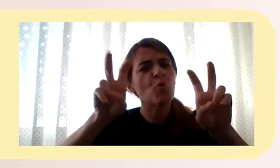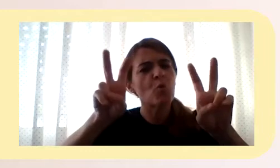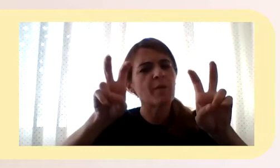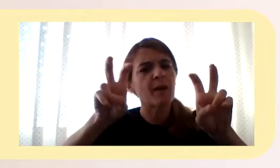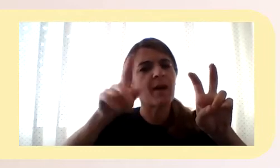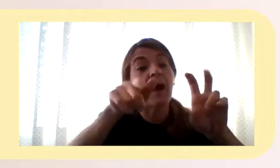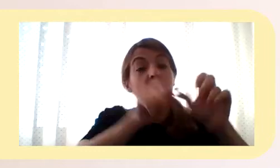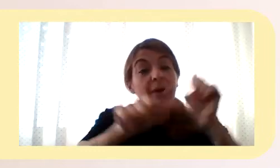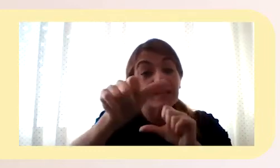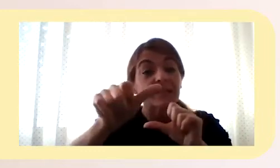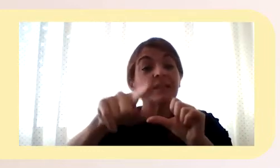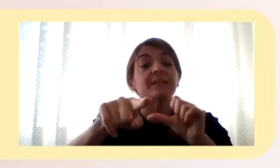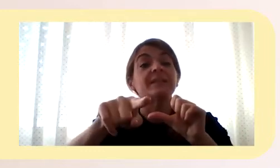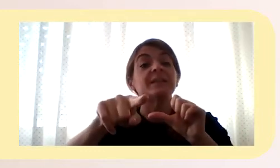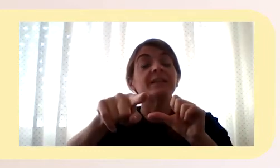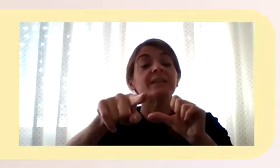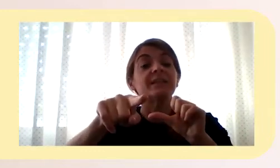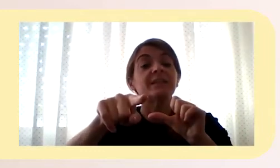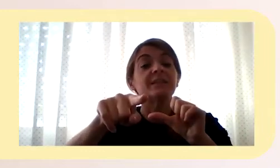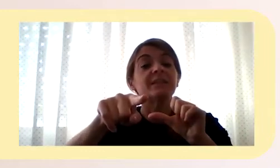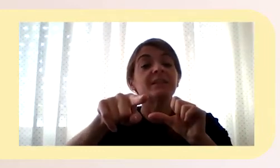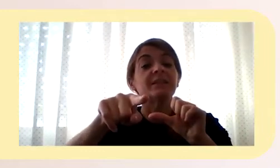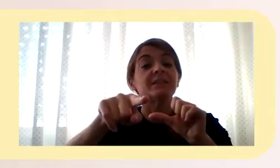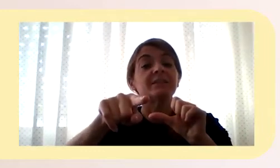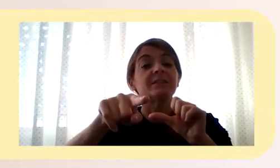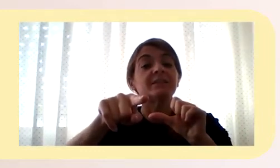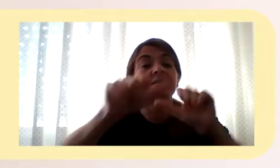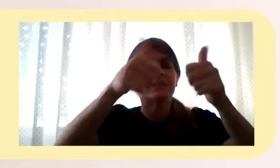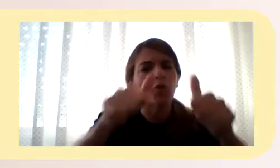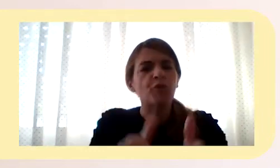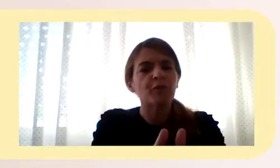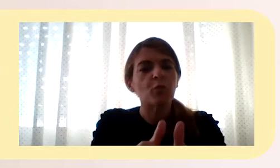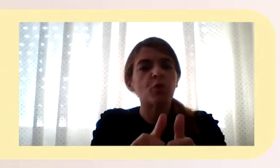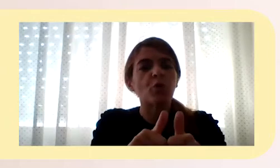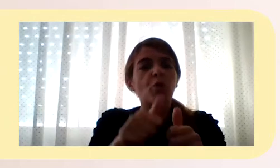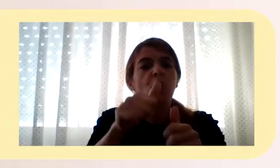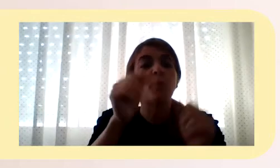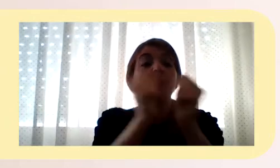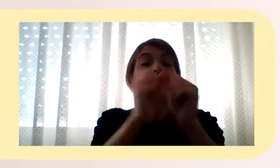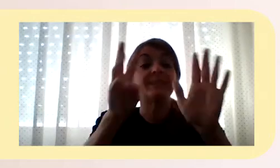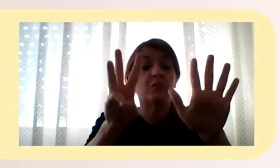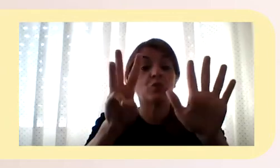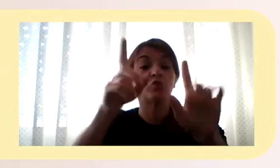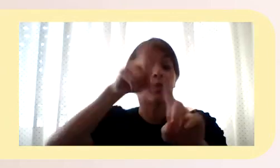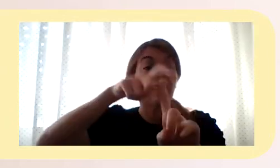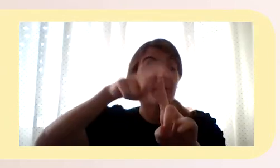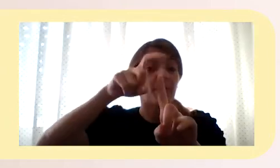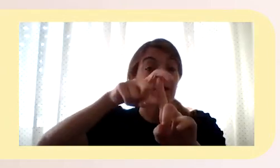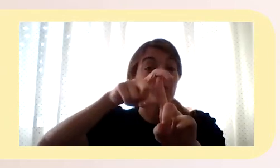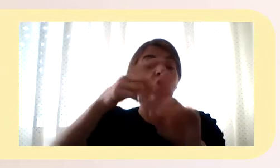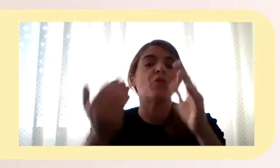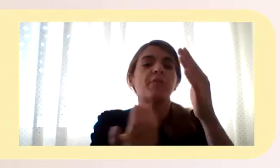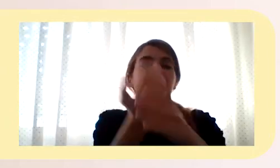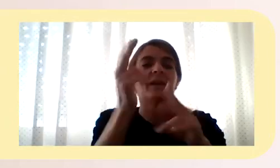ese momento cuando se configuró cada 28 de mayo como el Día Internacional de Acción